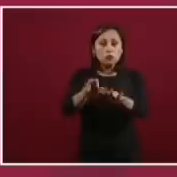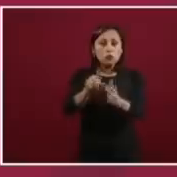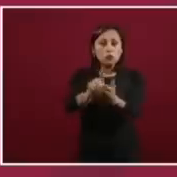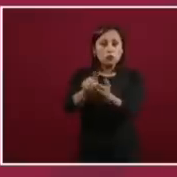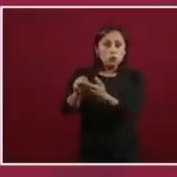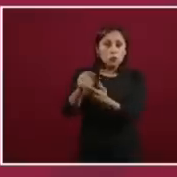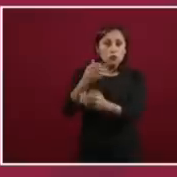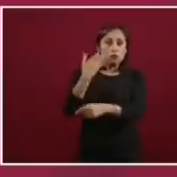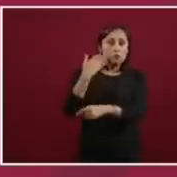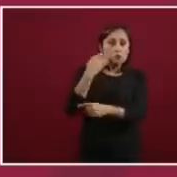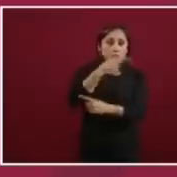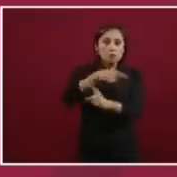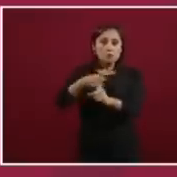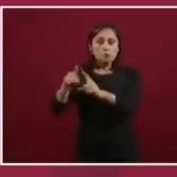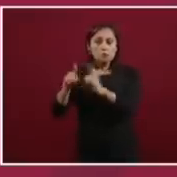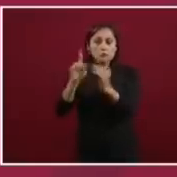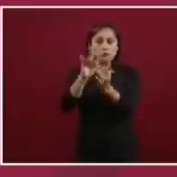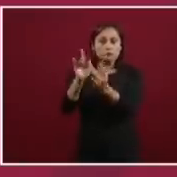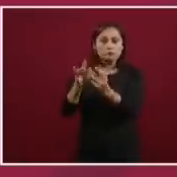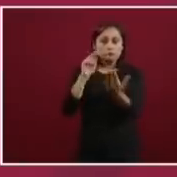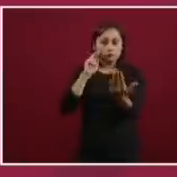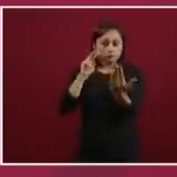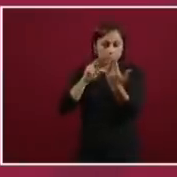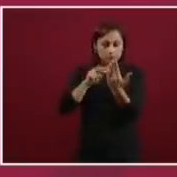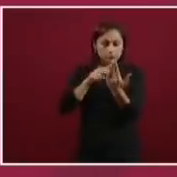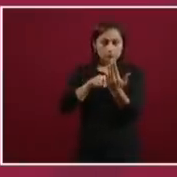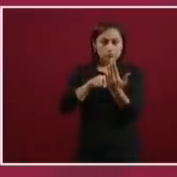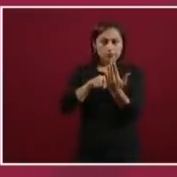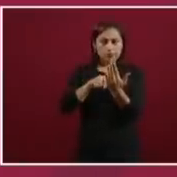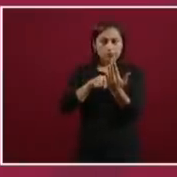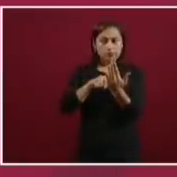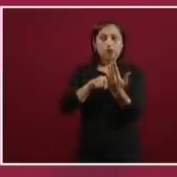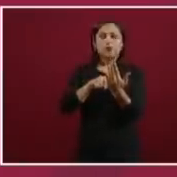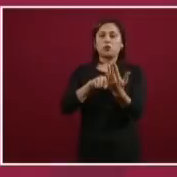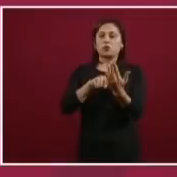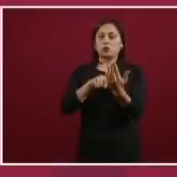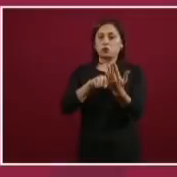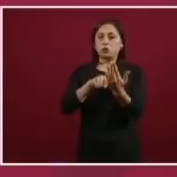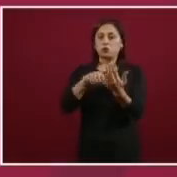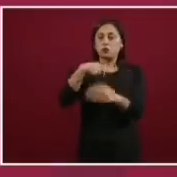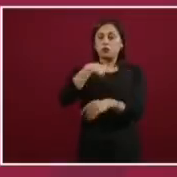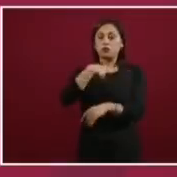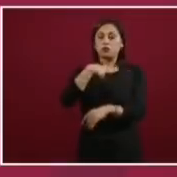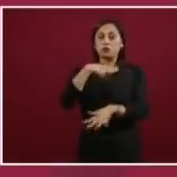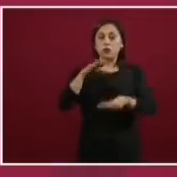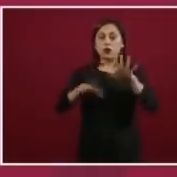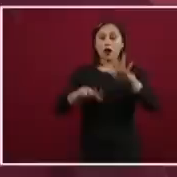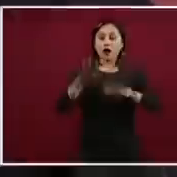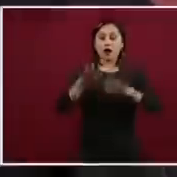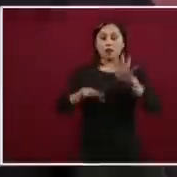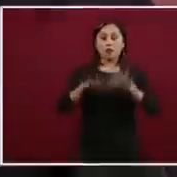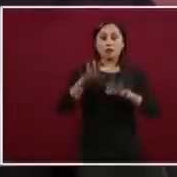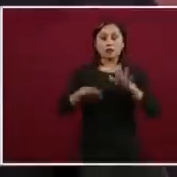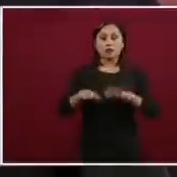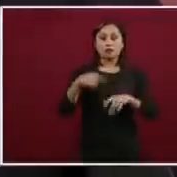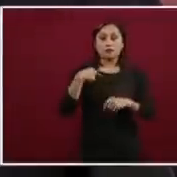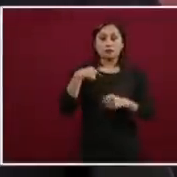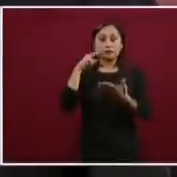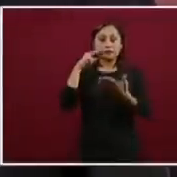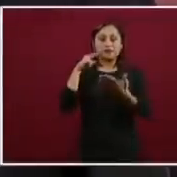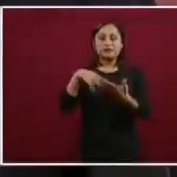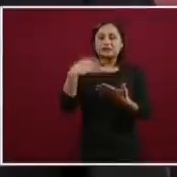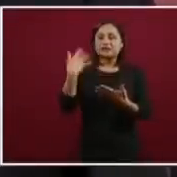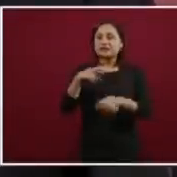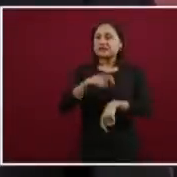damas porque no tengo tiempo pero si yo dedicará más tiempo a estar viendo